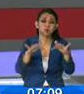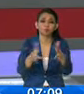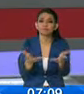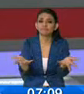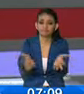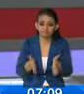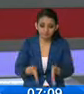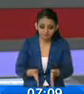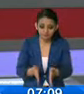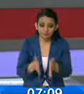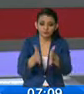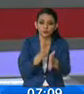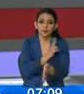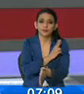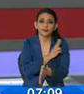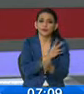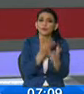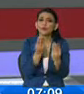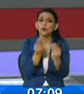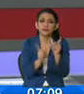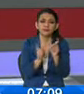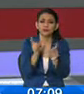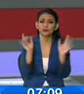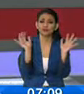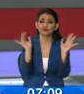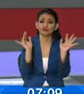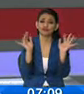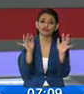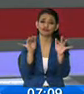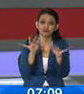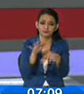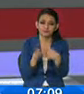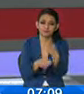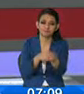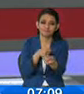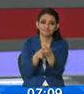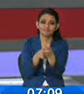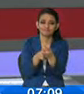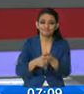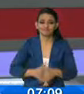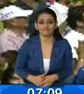avenida universitaria. Decenas de simpatizantes se concentraron en ese lugar.